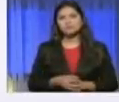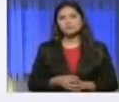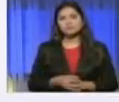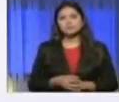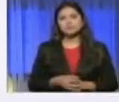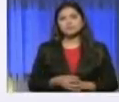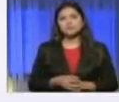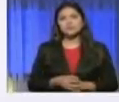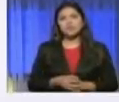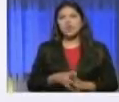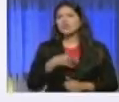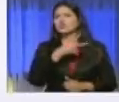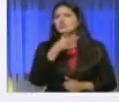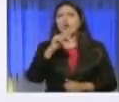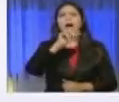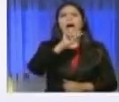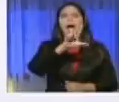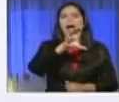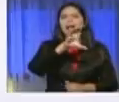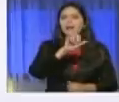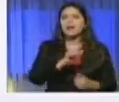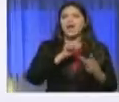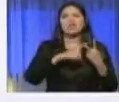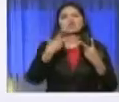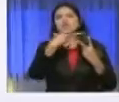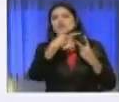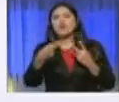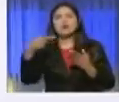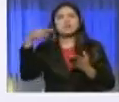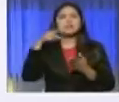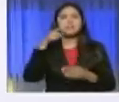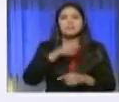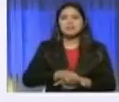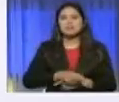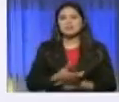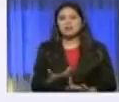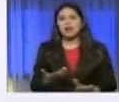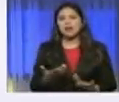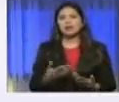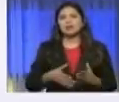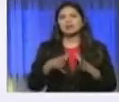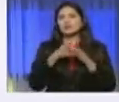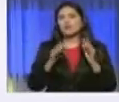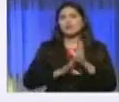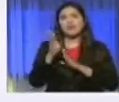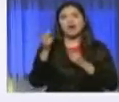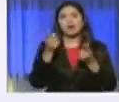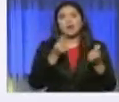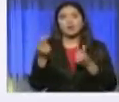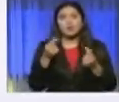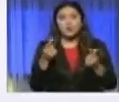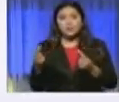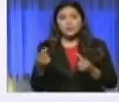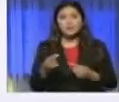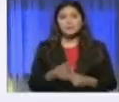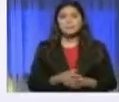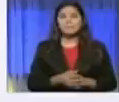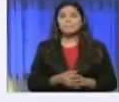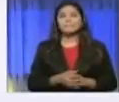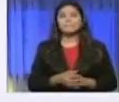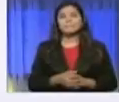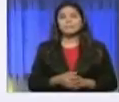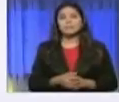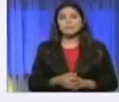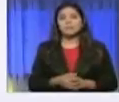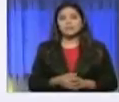decir nuevamente. No al neoliberalismo, no a la dependencia, no a la entrega de nuestras riquezas económicas. No, los pueblos tienen derecho a